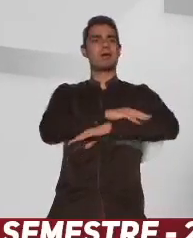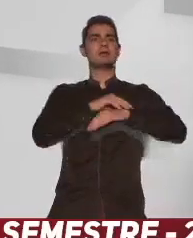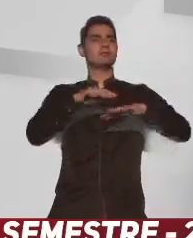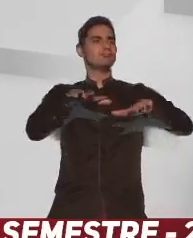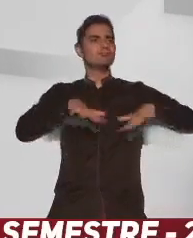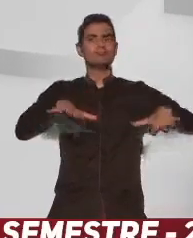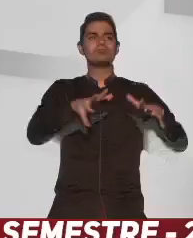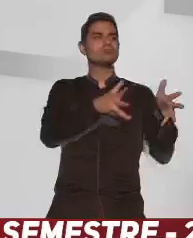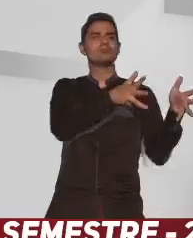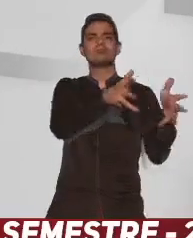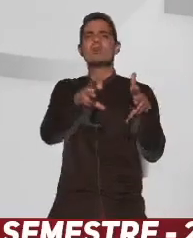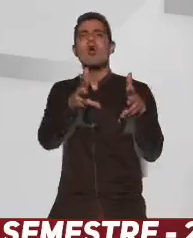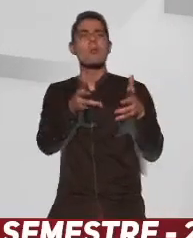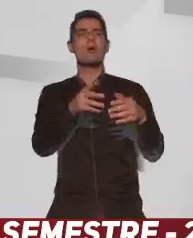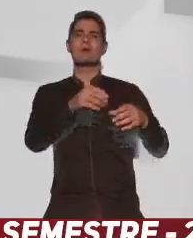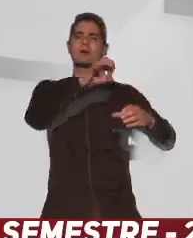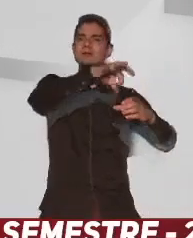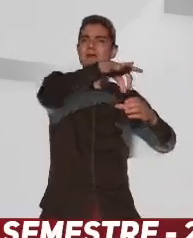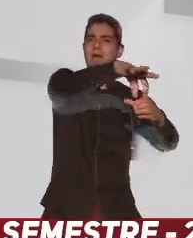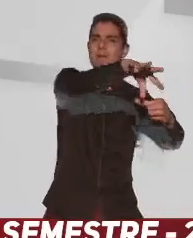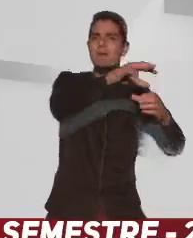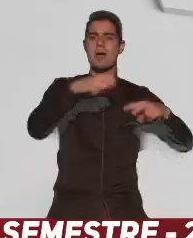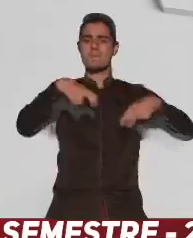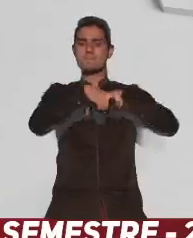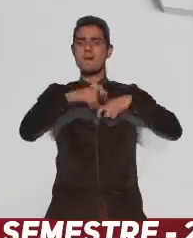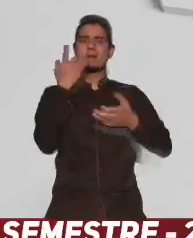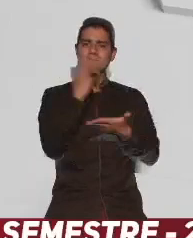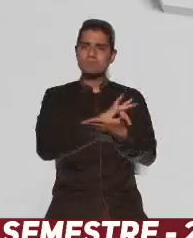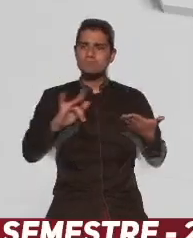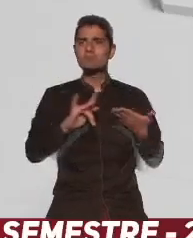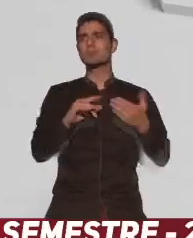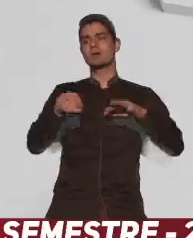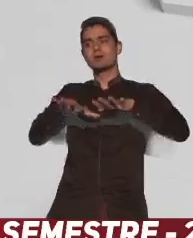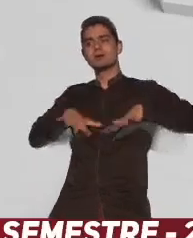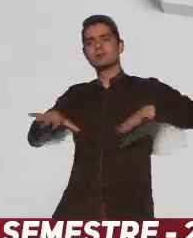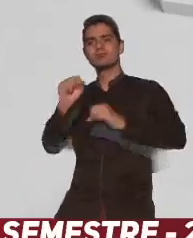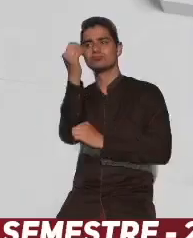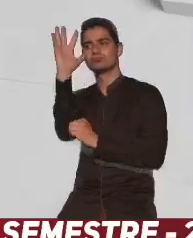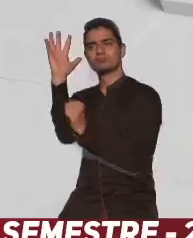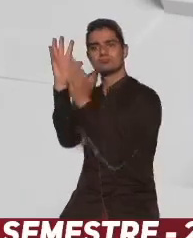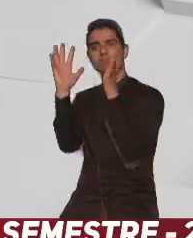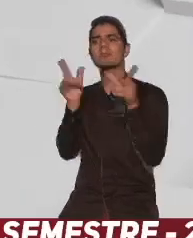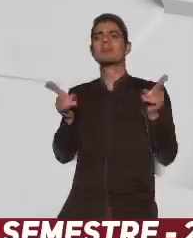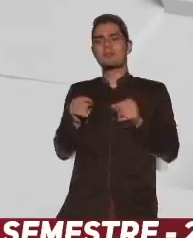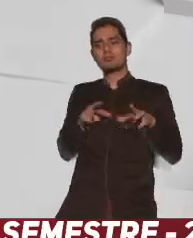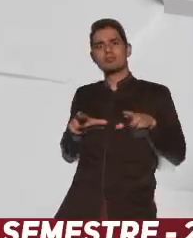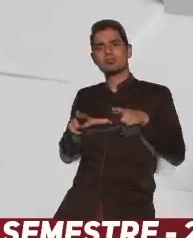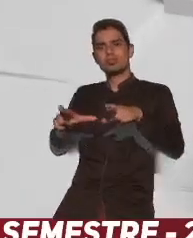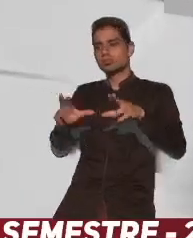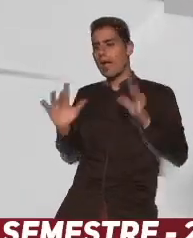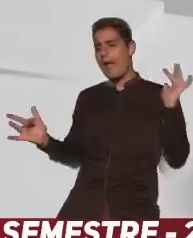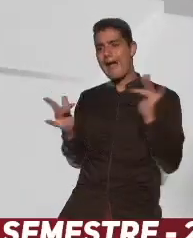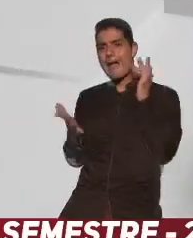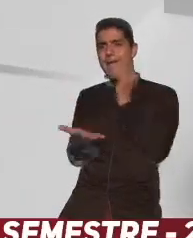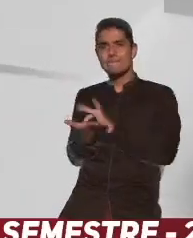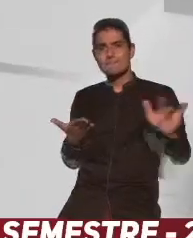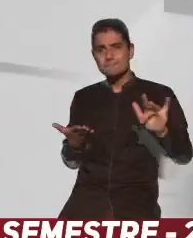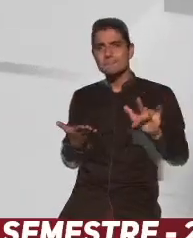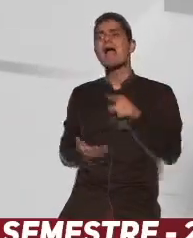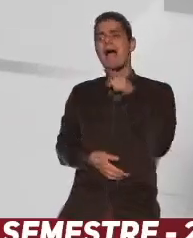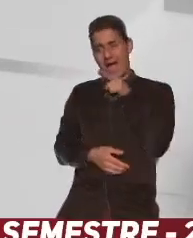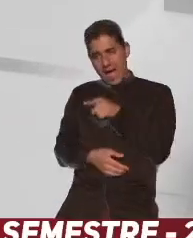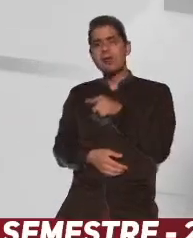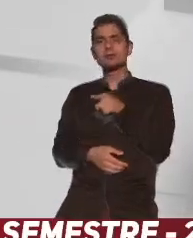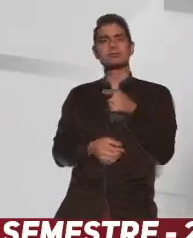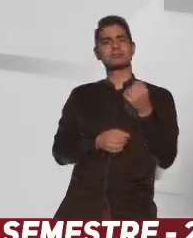limpieza de parques, zonas verdes y rondas hídricas, con el propósito de ofrecer a la ciudadanía espacios adecuados